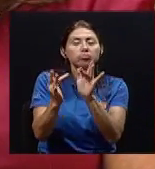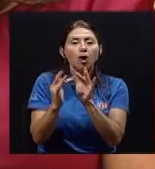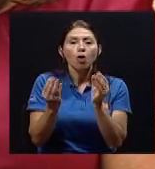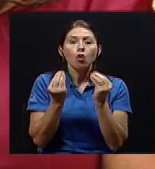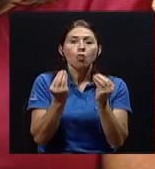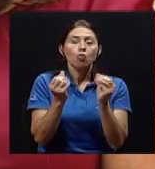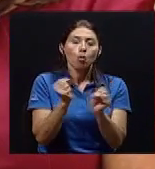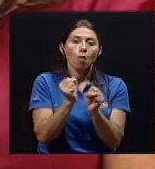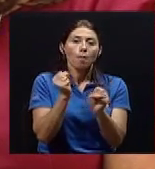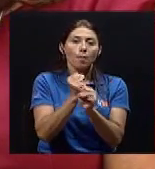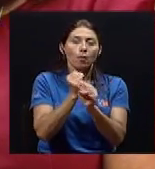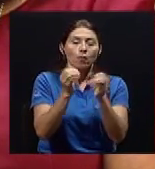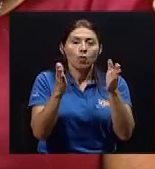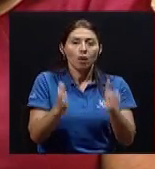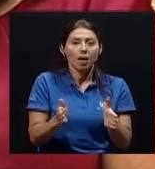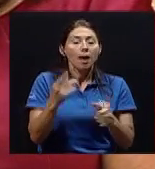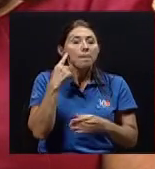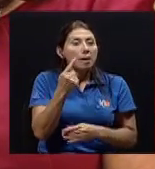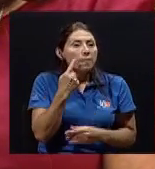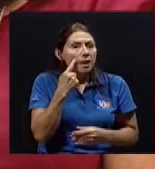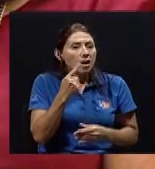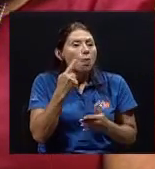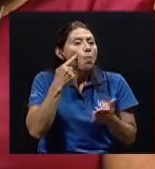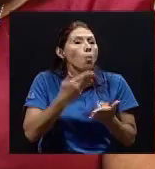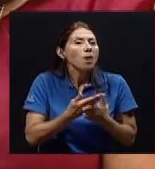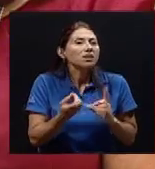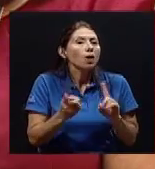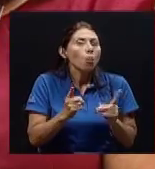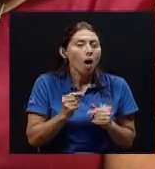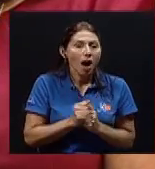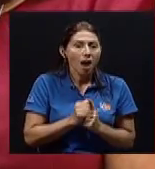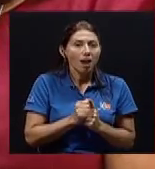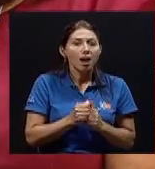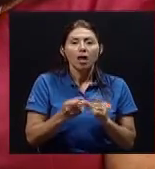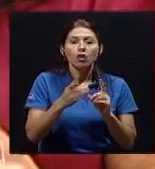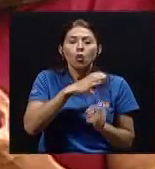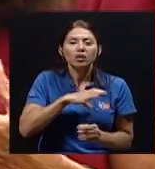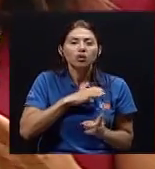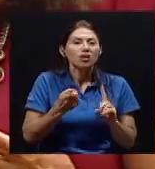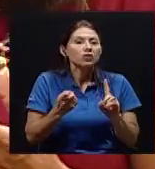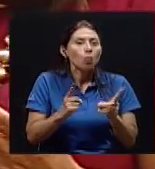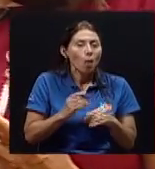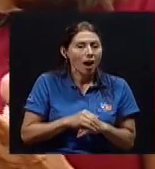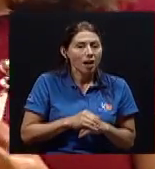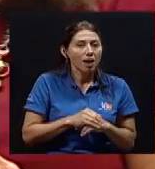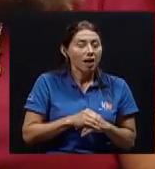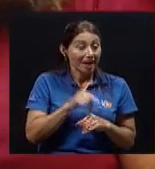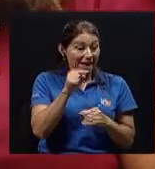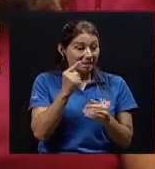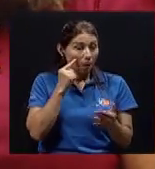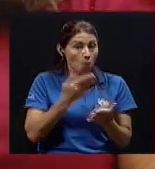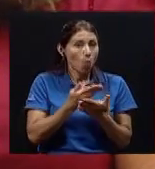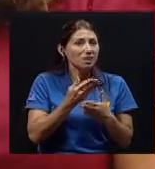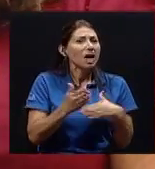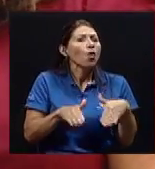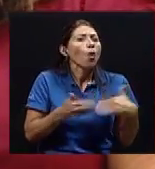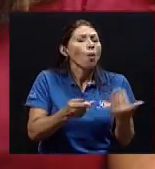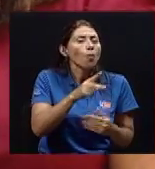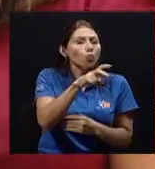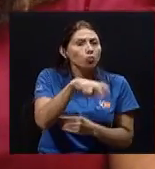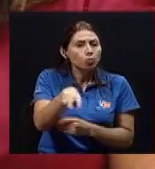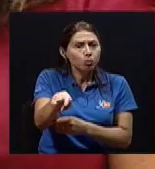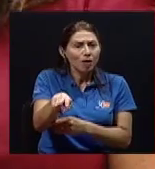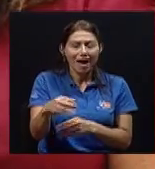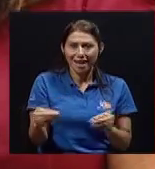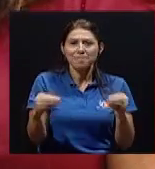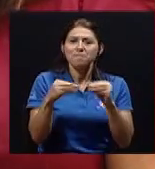tenerse para tomar esa muestra, cómo debe ser el transporte de esa muestra. Entonces, pues sí puede haber un poquito más de proyección, pero lo que